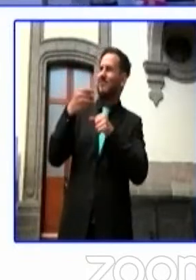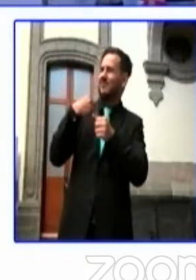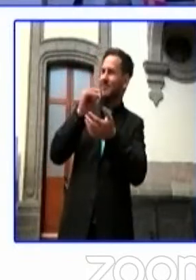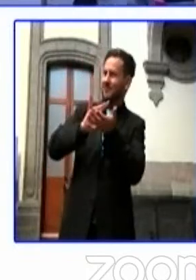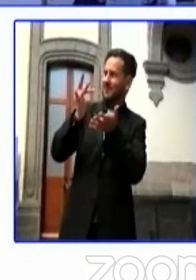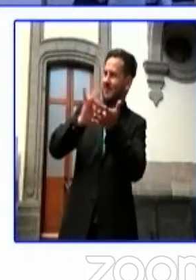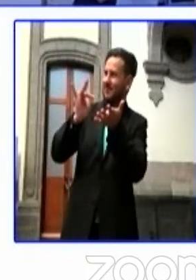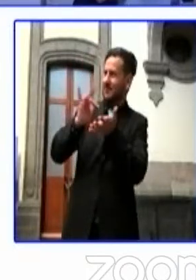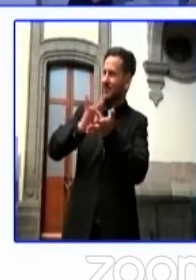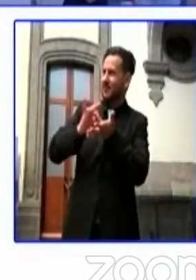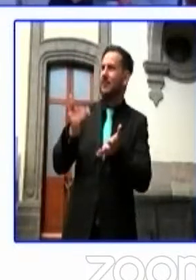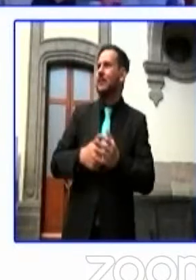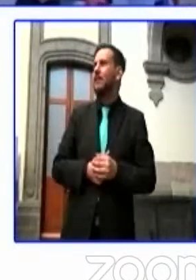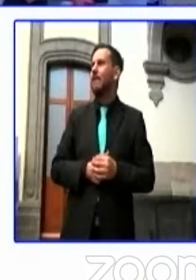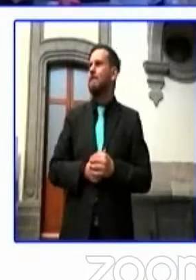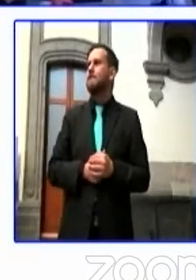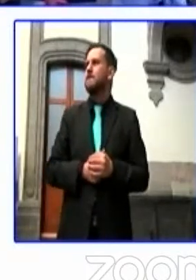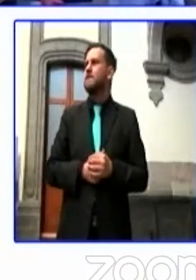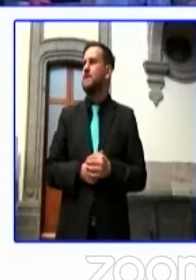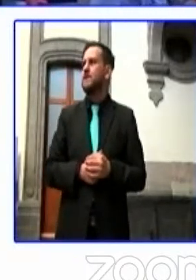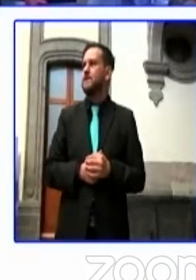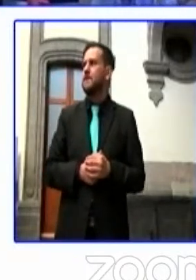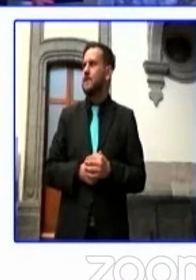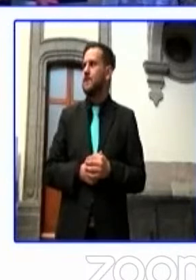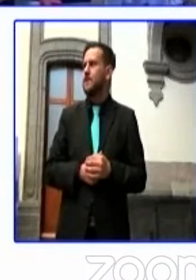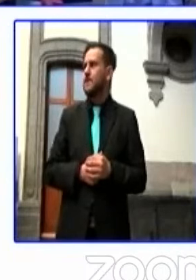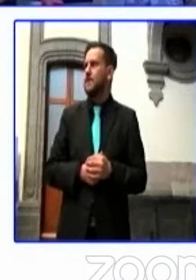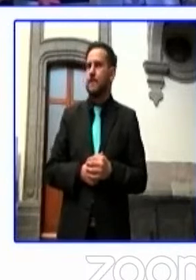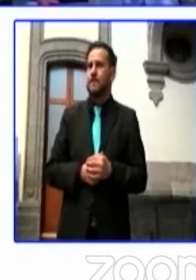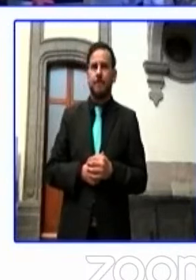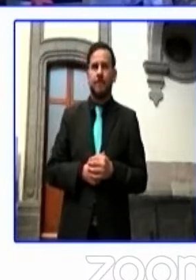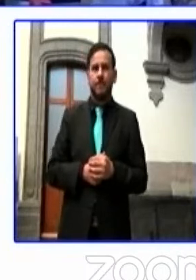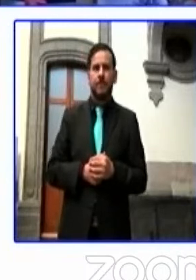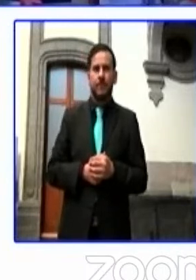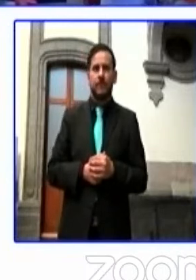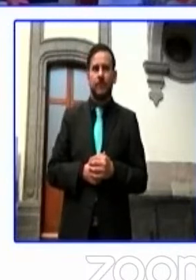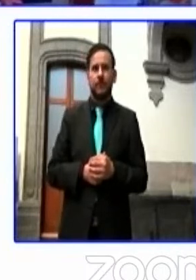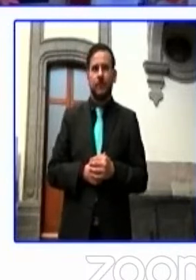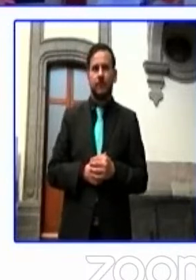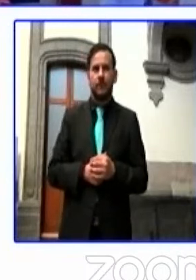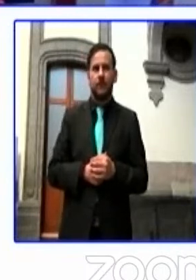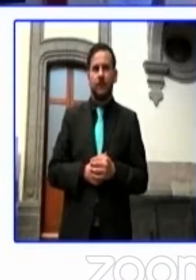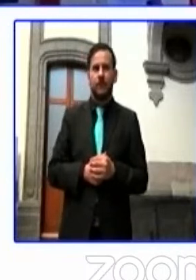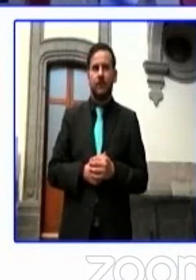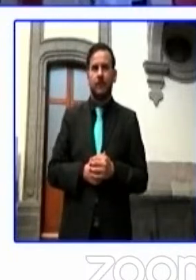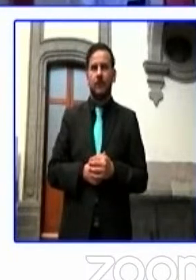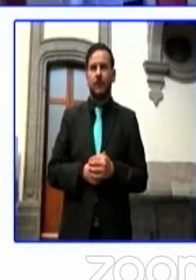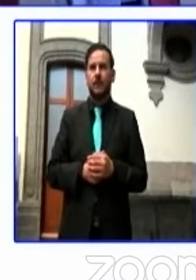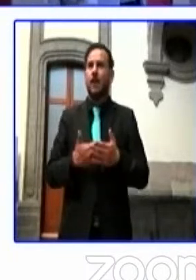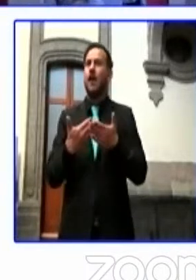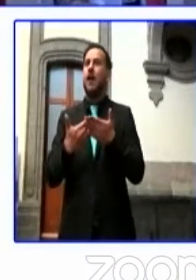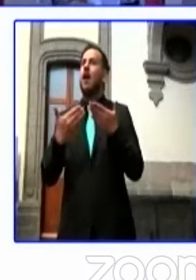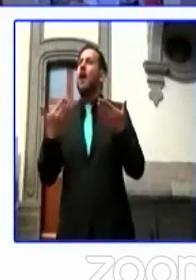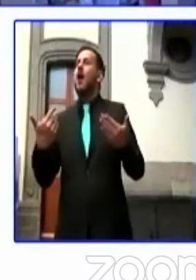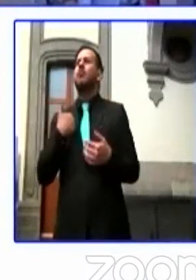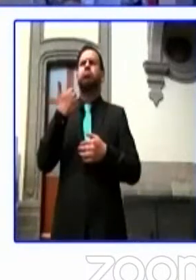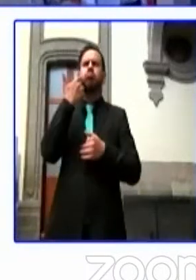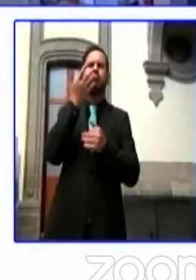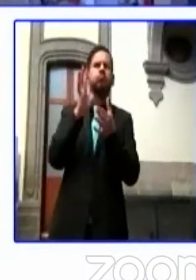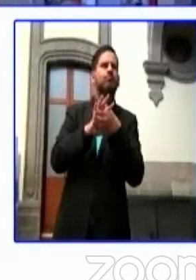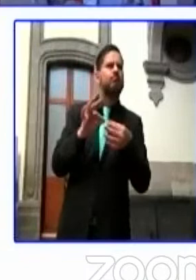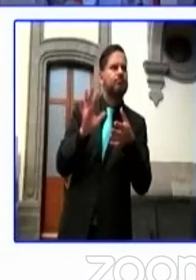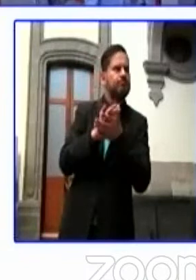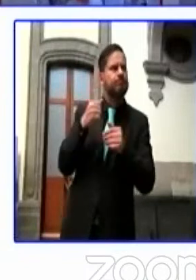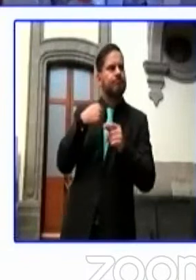gracias. Bueno, ahora sí, sin más, voy a entrar en materia.